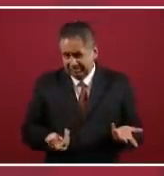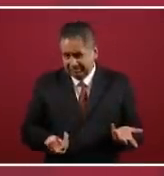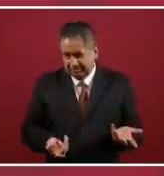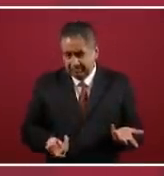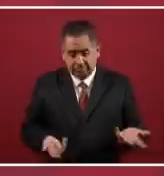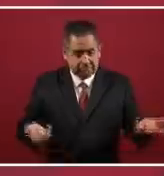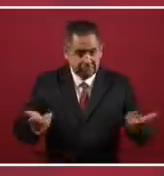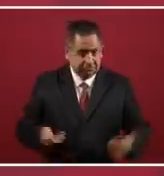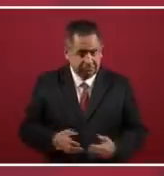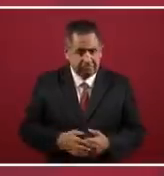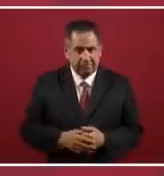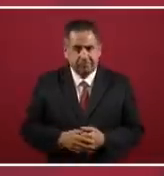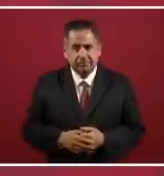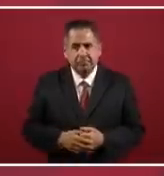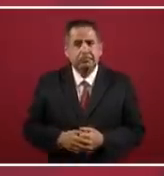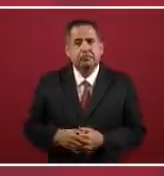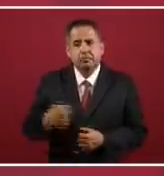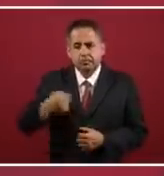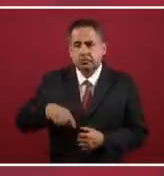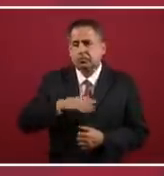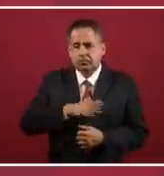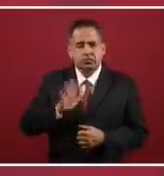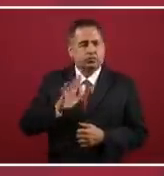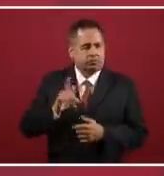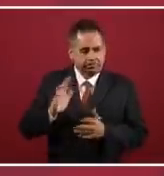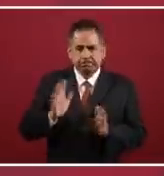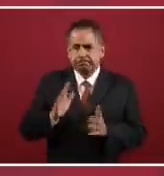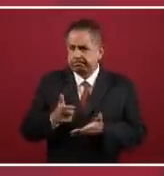Nosotros ya pagamos